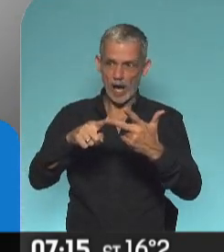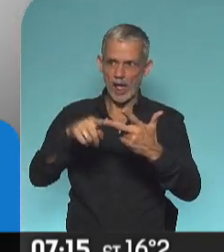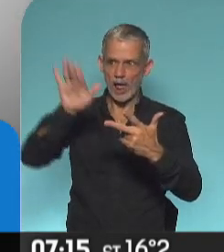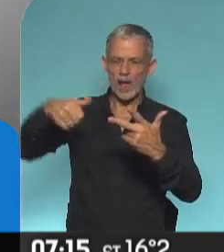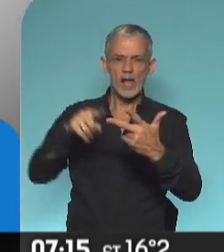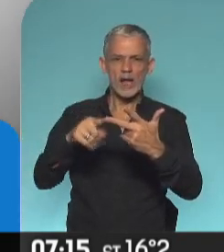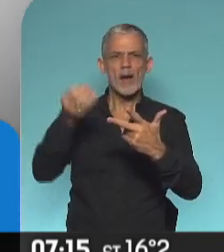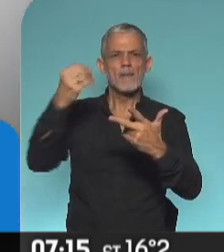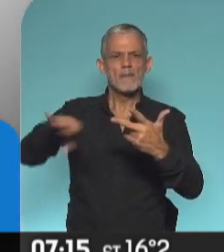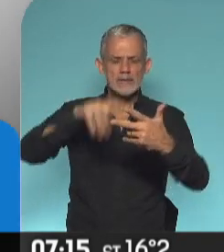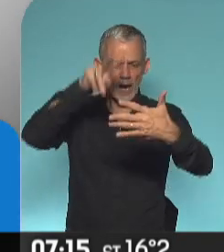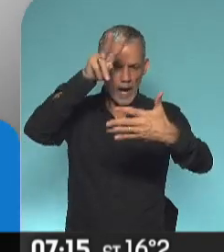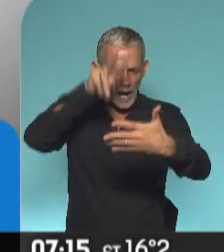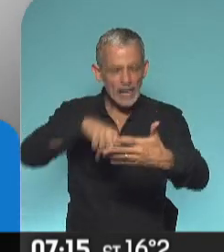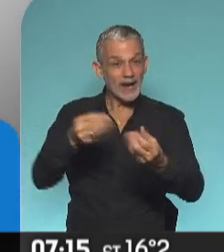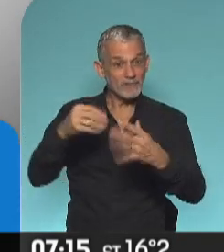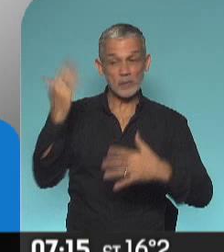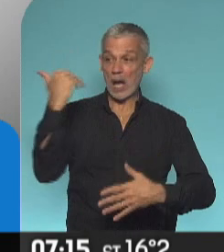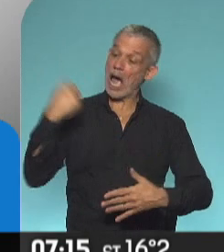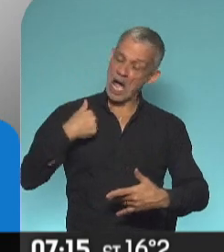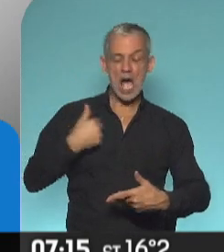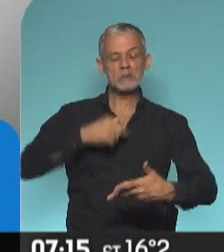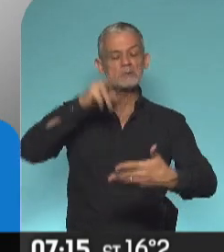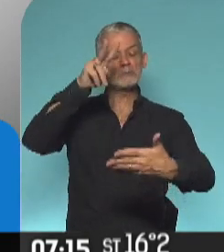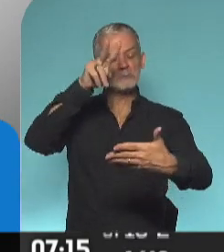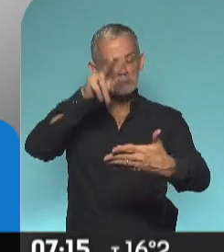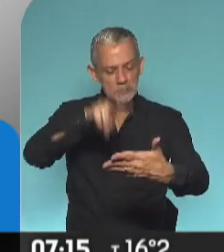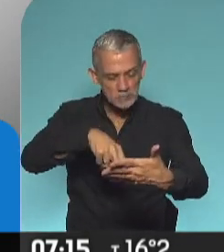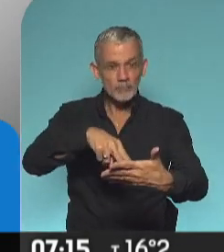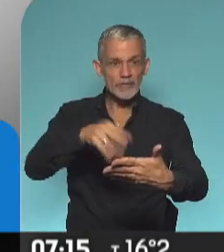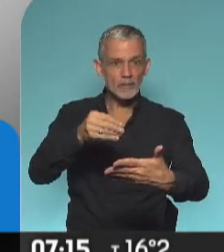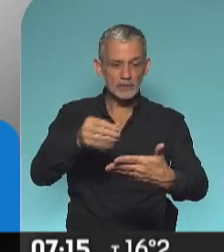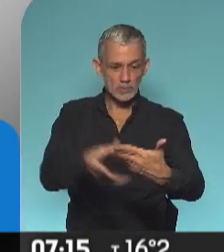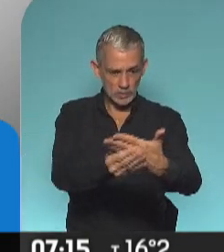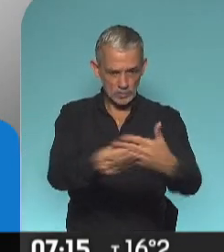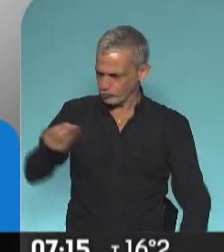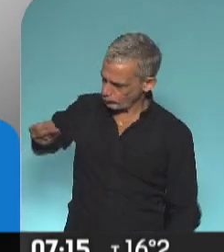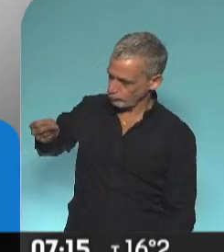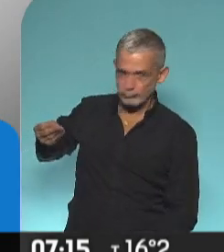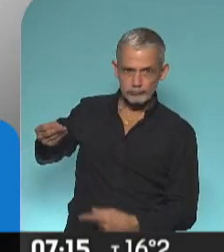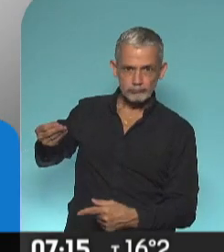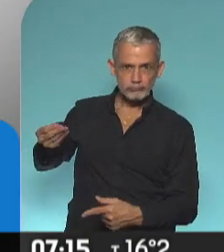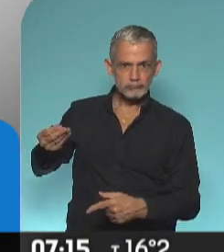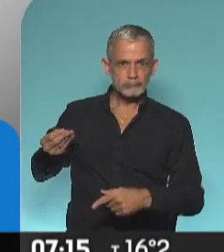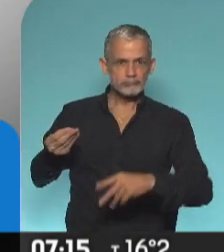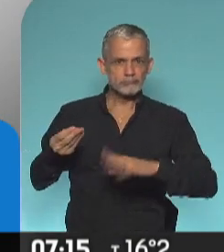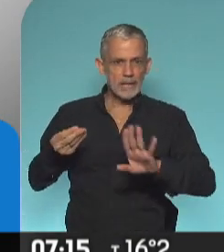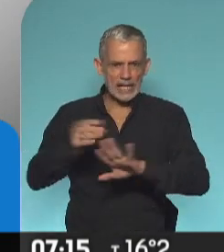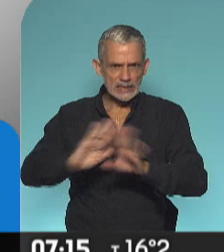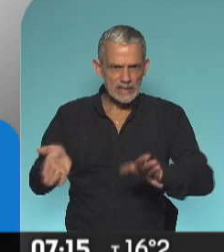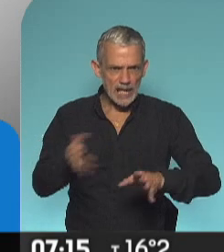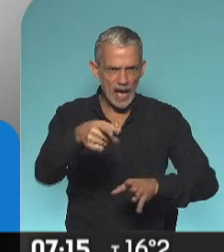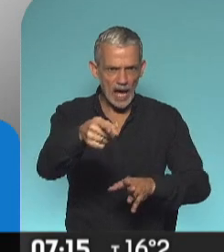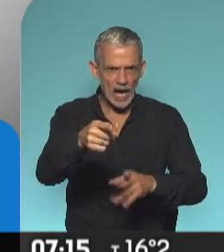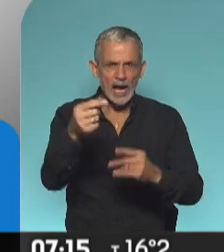a empezar a leer el expediente para resolver. ¿Sabes qué pasó? Le sacaron el expediente de la mano. ¿A Clara Dopico o a la Cámara? A la Cámara. A la